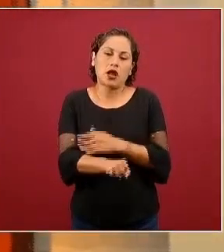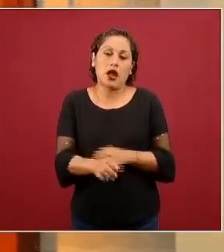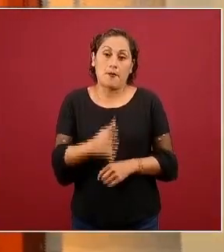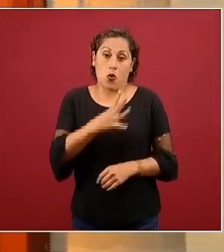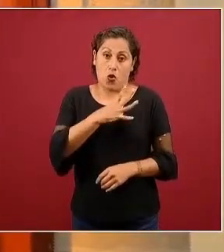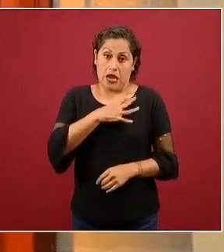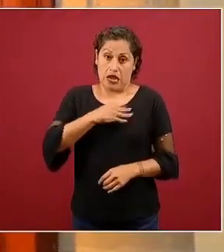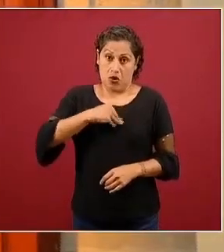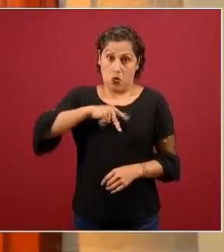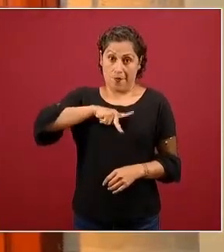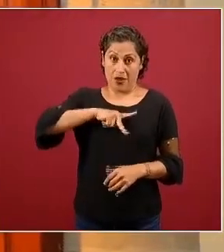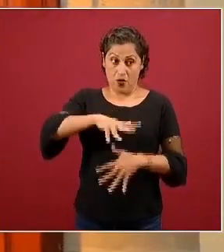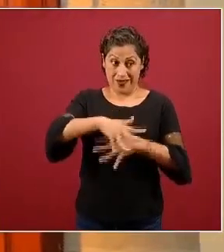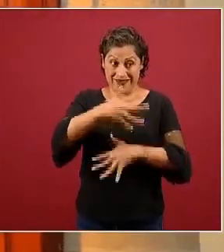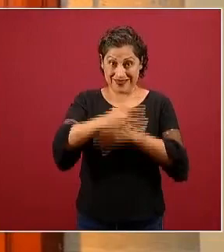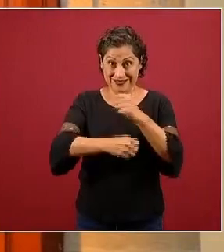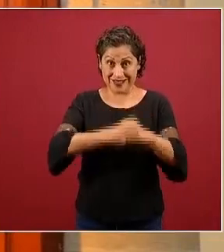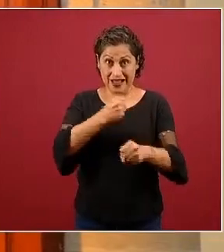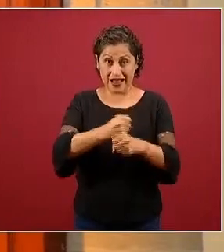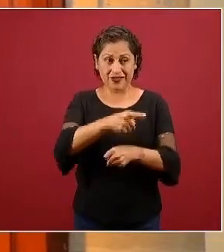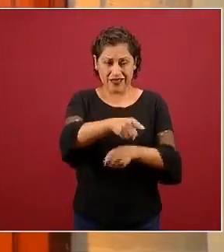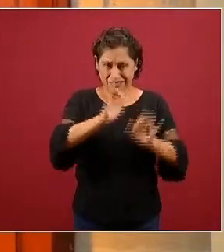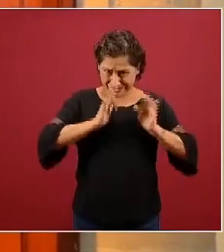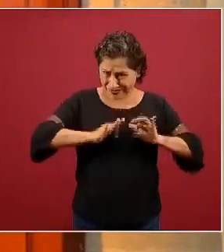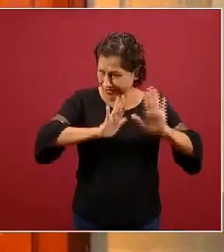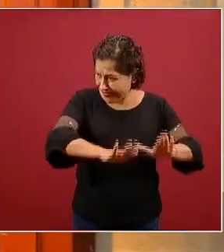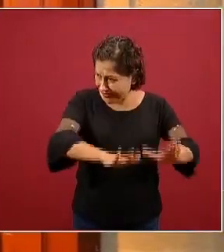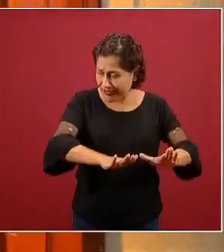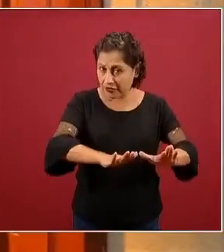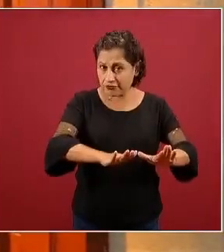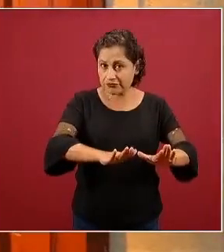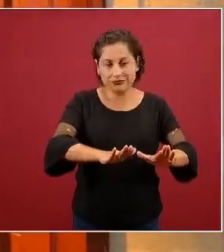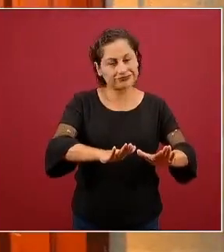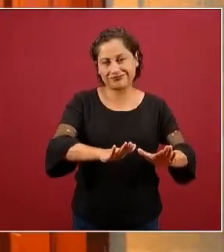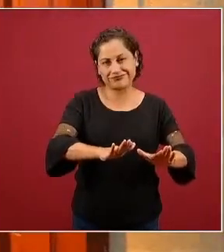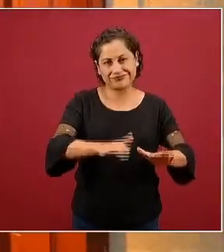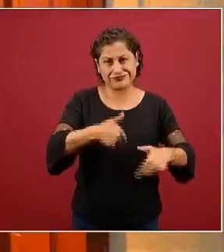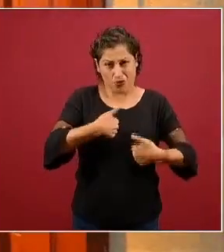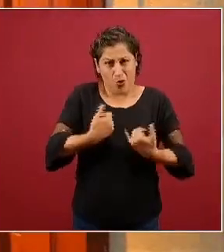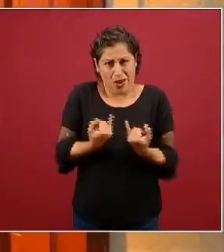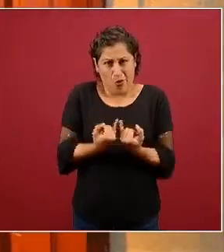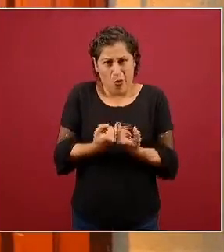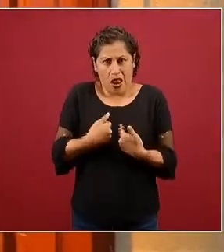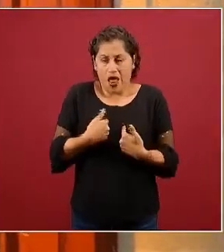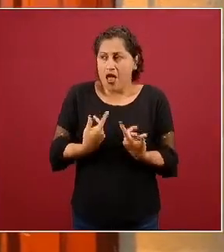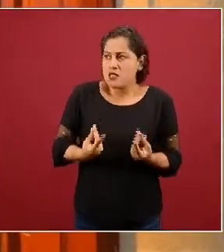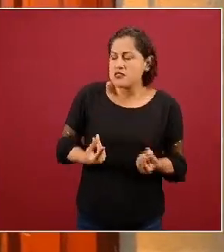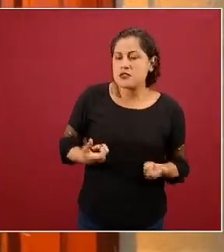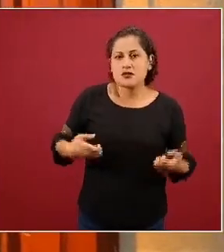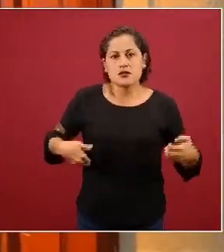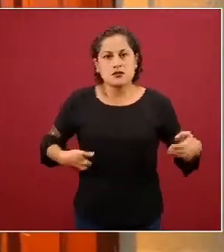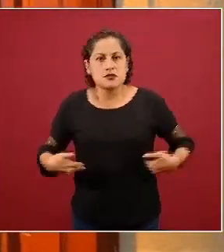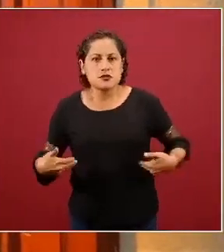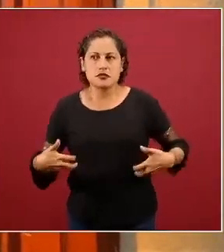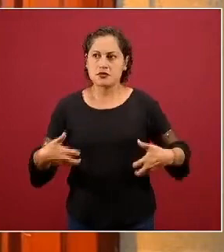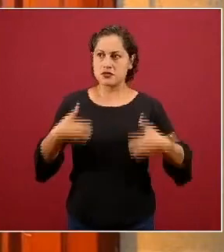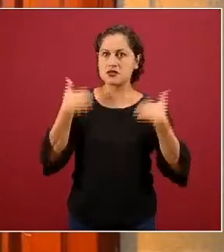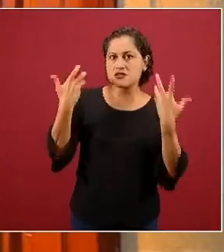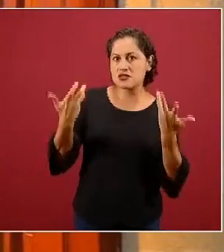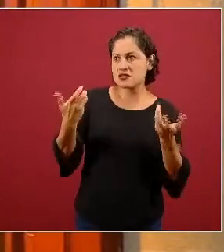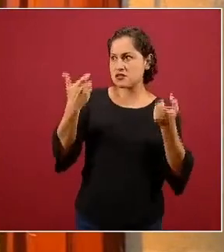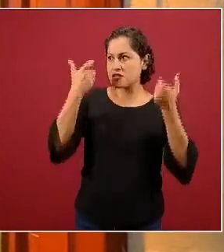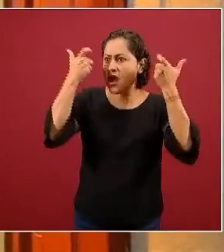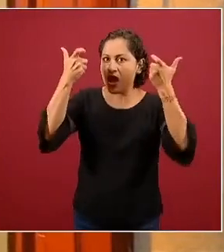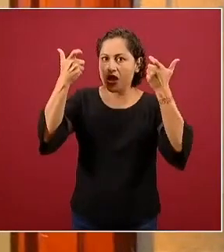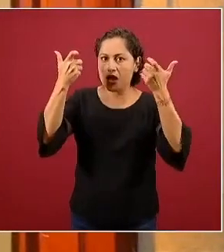15 años que esté tranquilo cuando yo soy un mar de nervios, cuando yo estoy enojado todo el tiempo. Entonces, aquí,